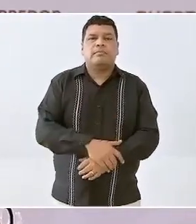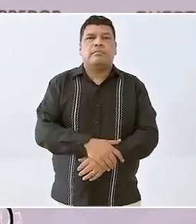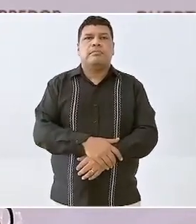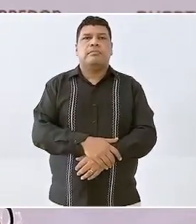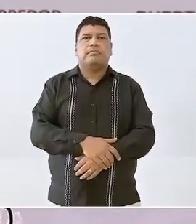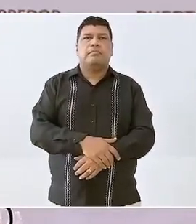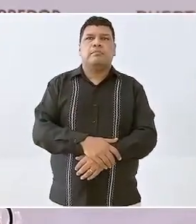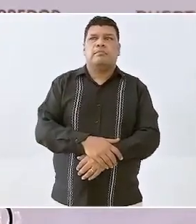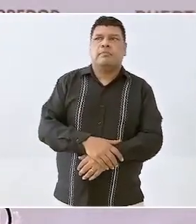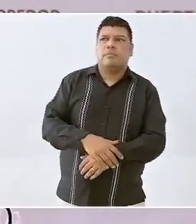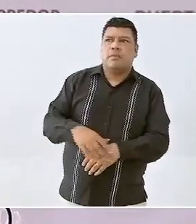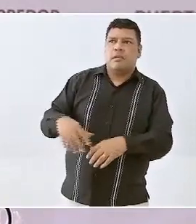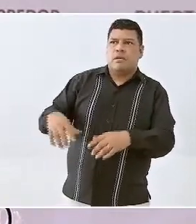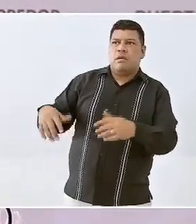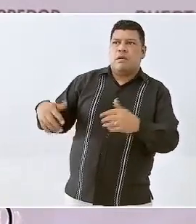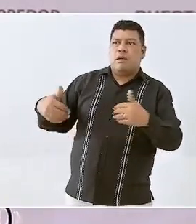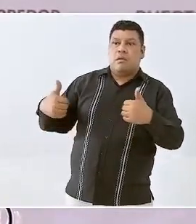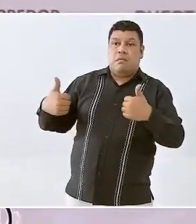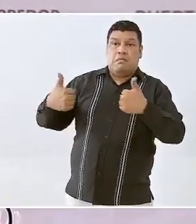una relación comercial